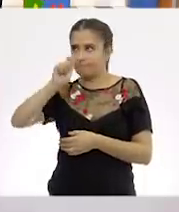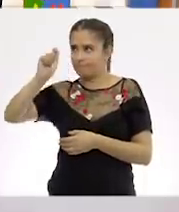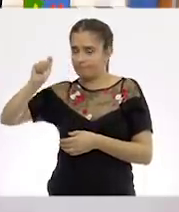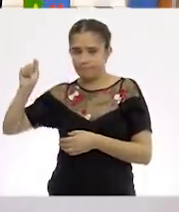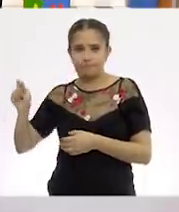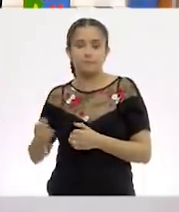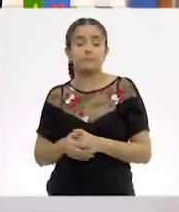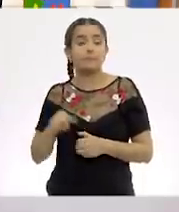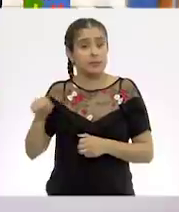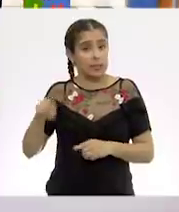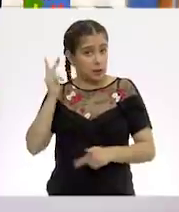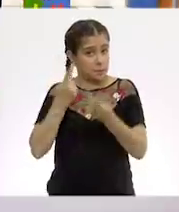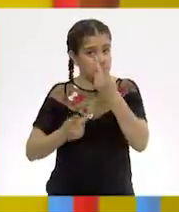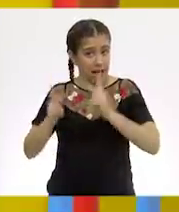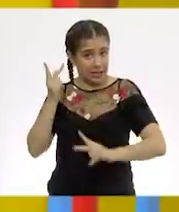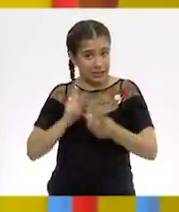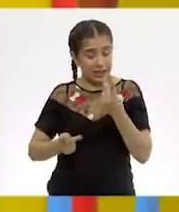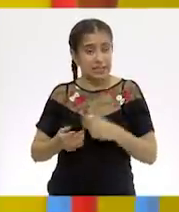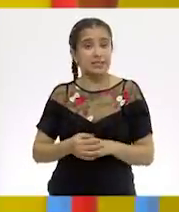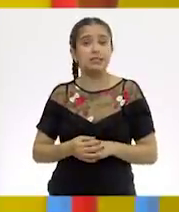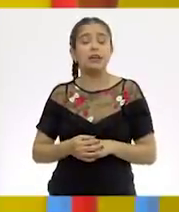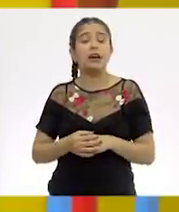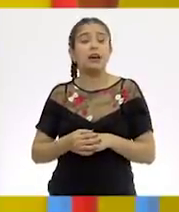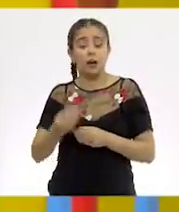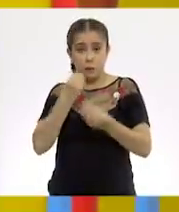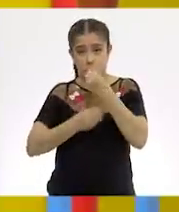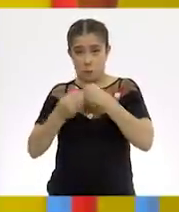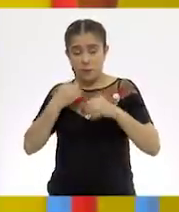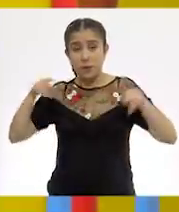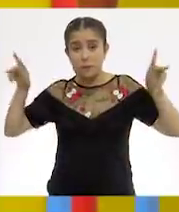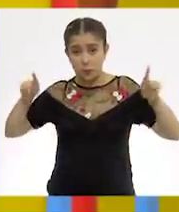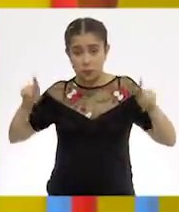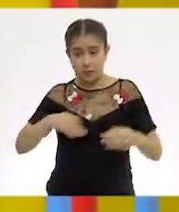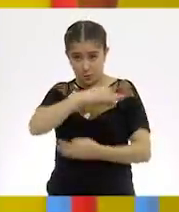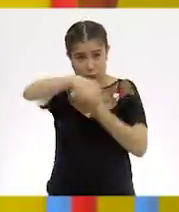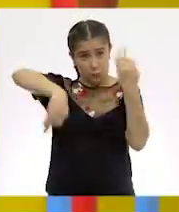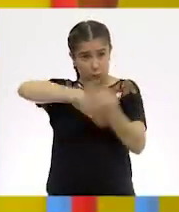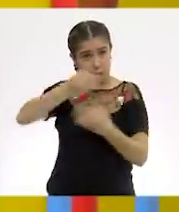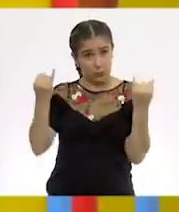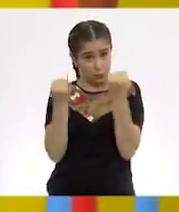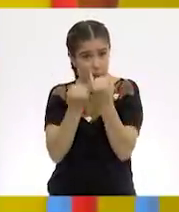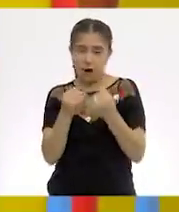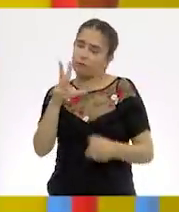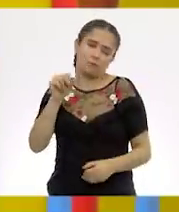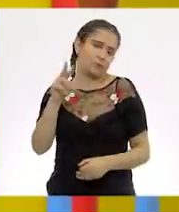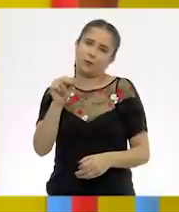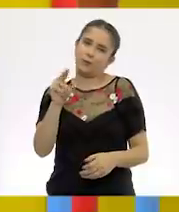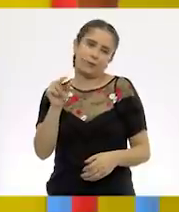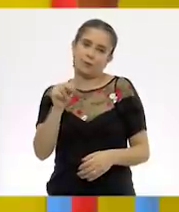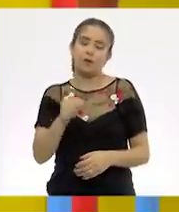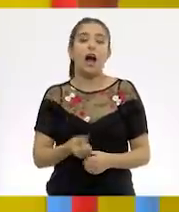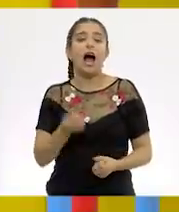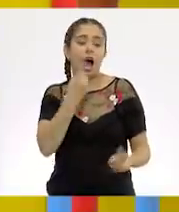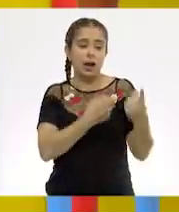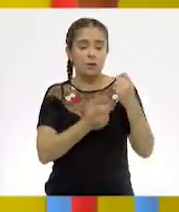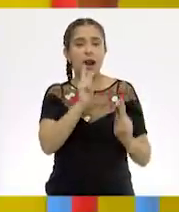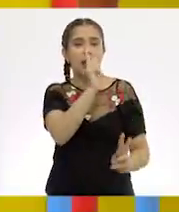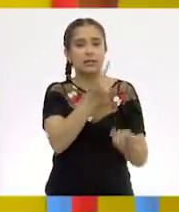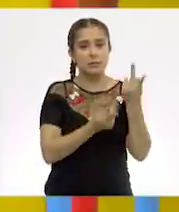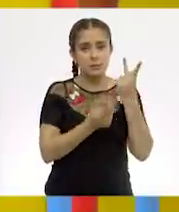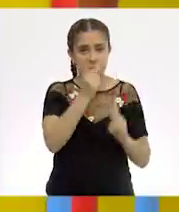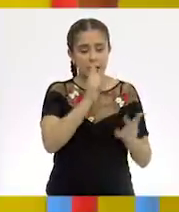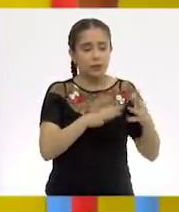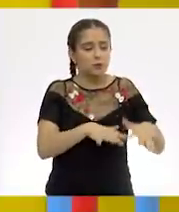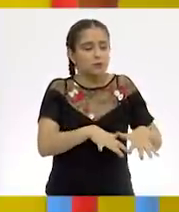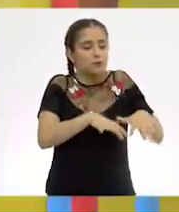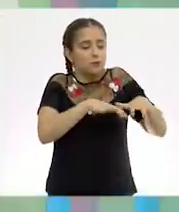plantas carnívoras son muy raras, no todas las plantas hacen lo mismo. Algunas con el agua que encuentran y con los